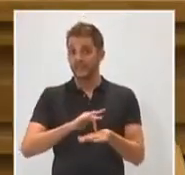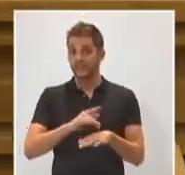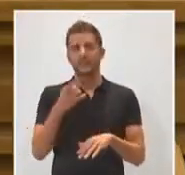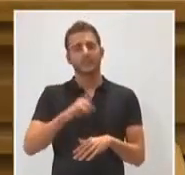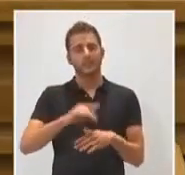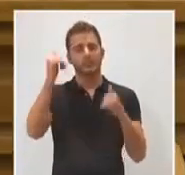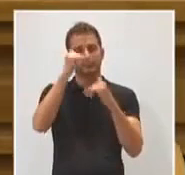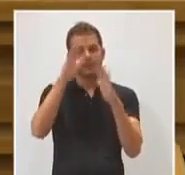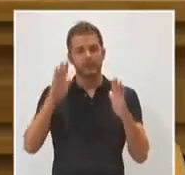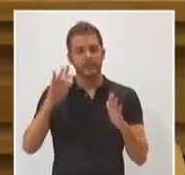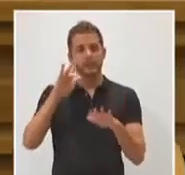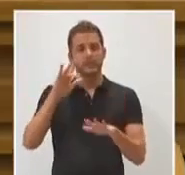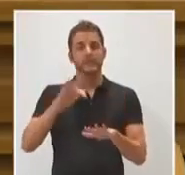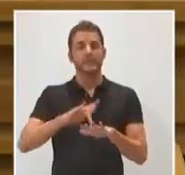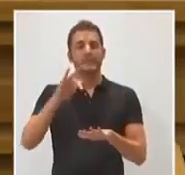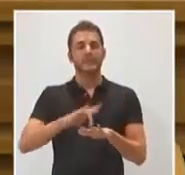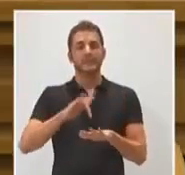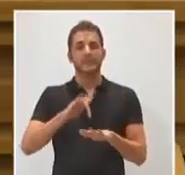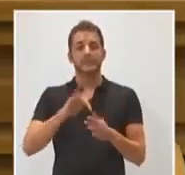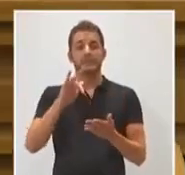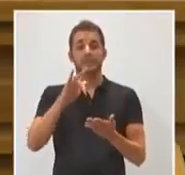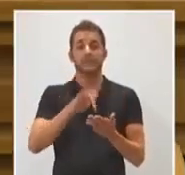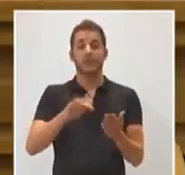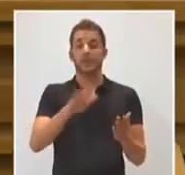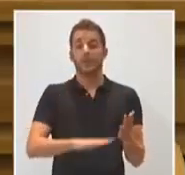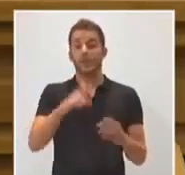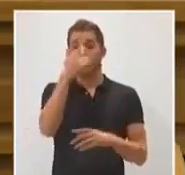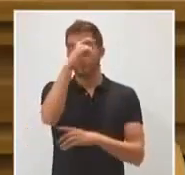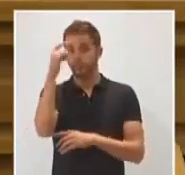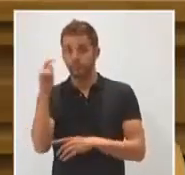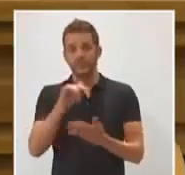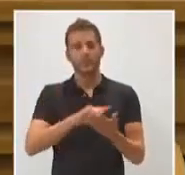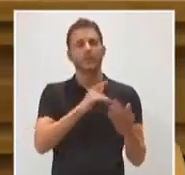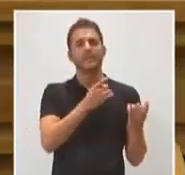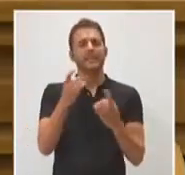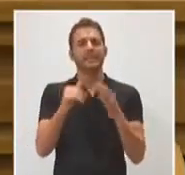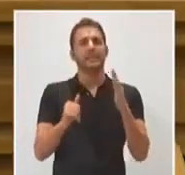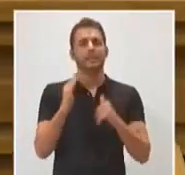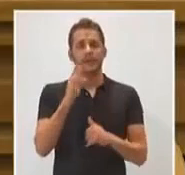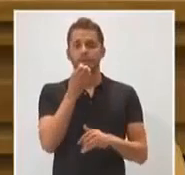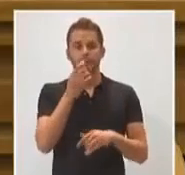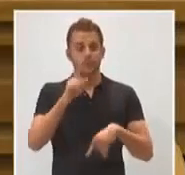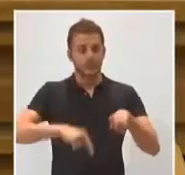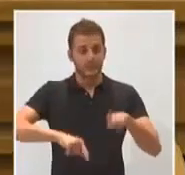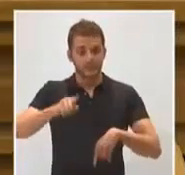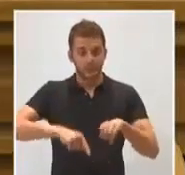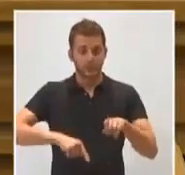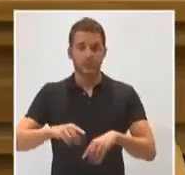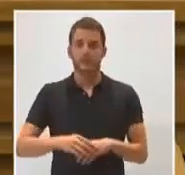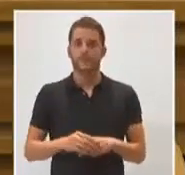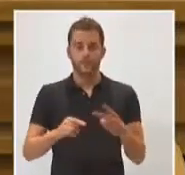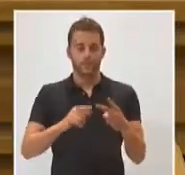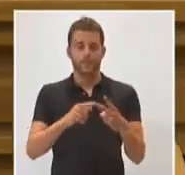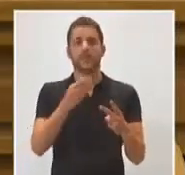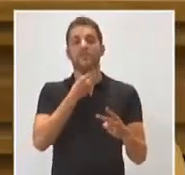atención sensible a las unidades rurales a los sitios donde más se necesita al transporte a las